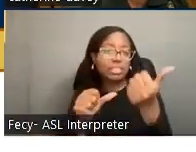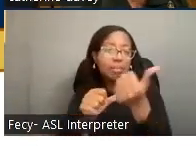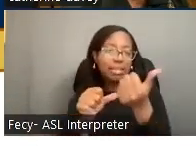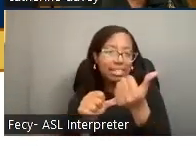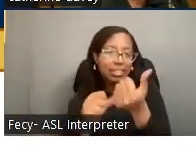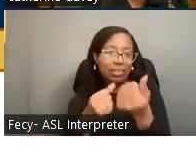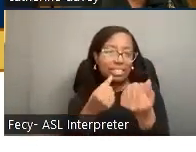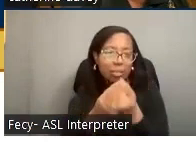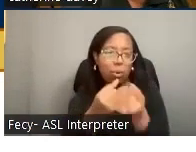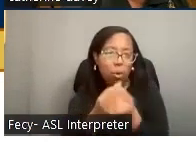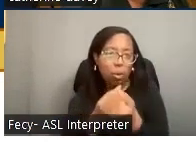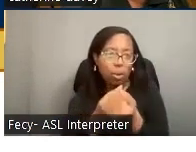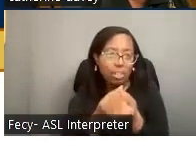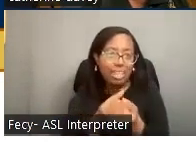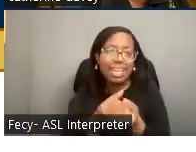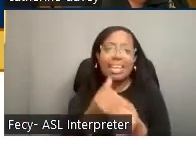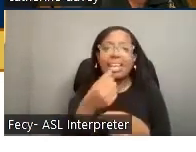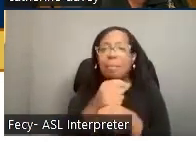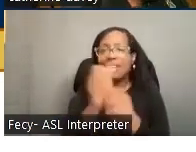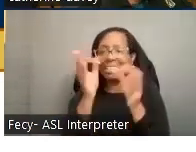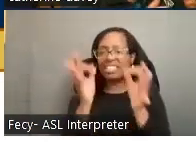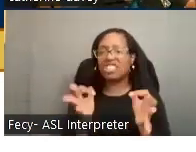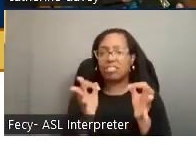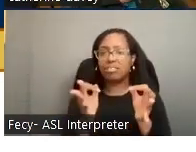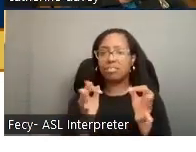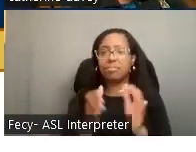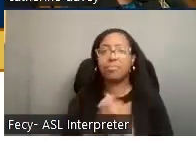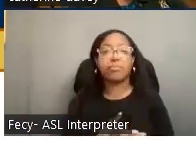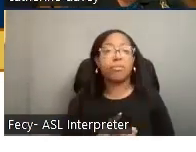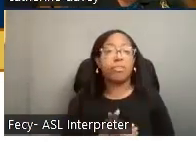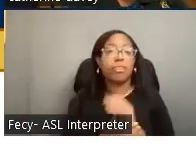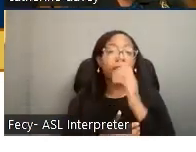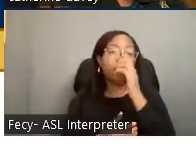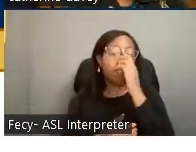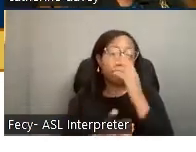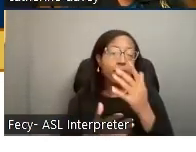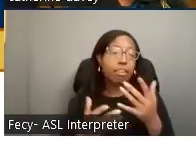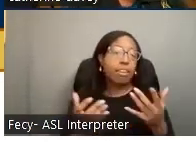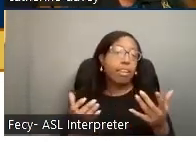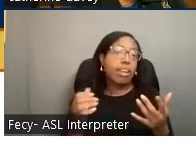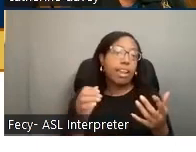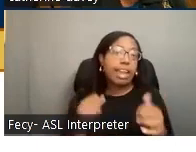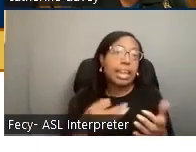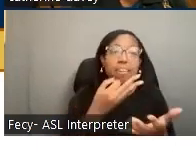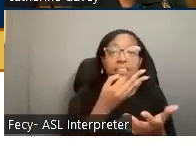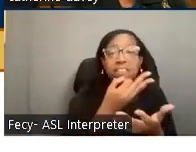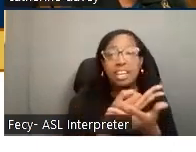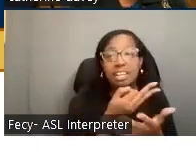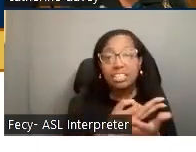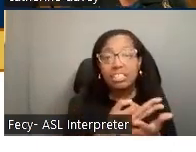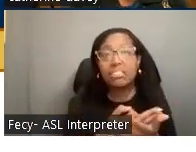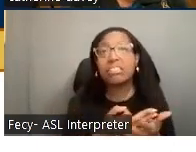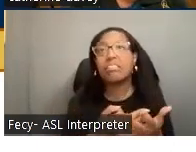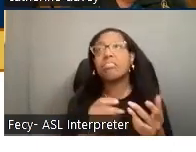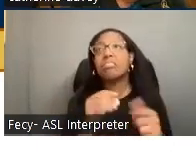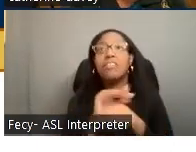ayudarla que van a asistirla, apoyarla en la toma de decisiones y pueden ser delineados por tipo.